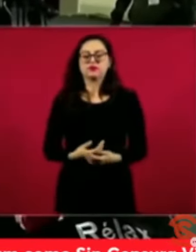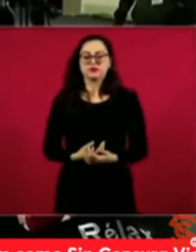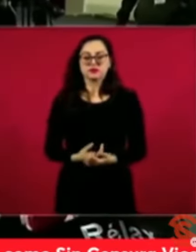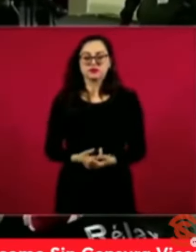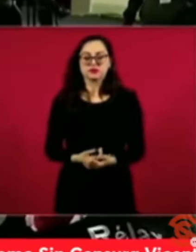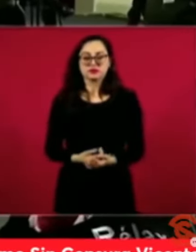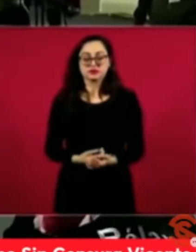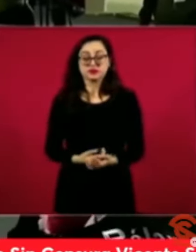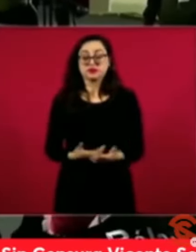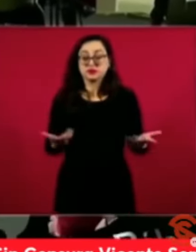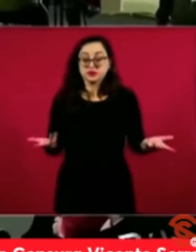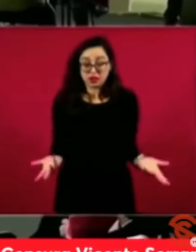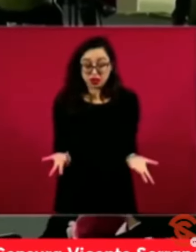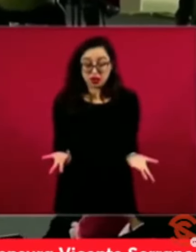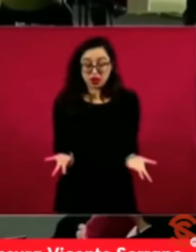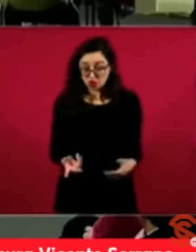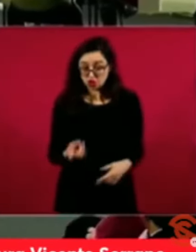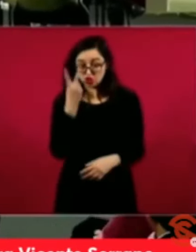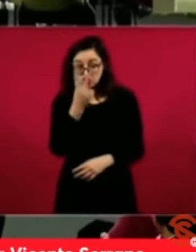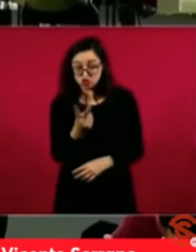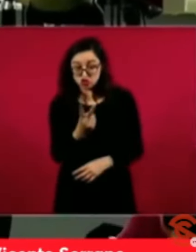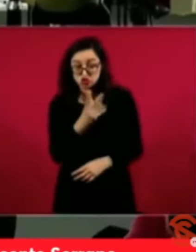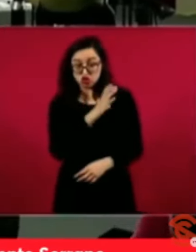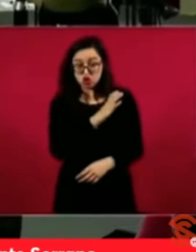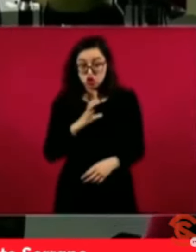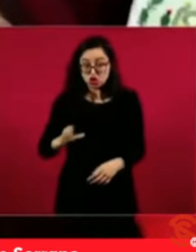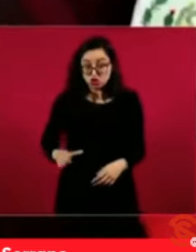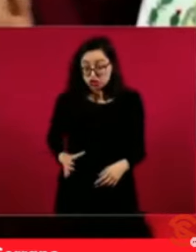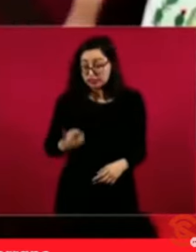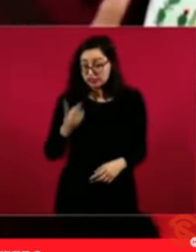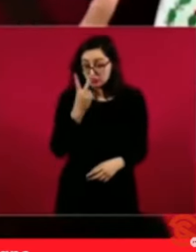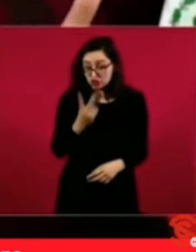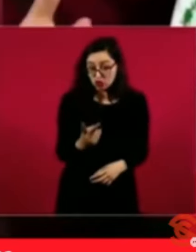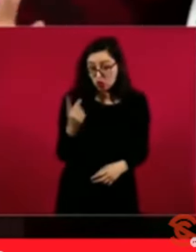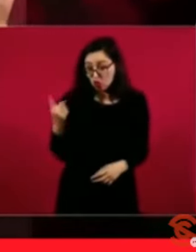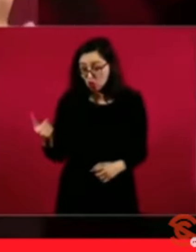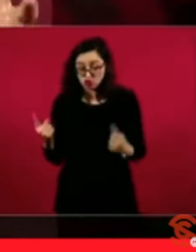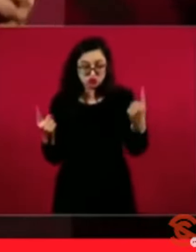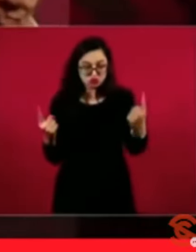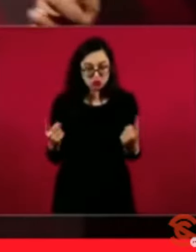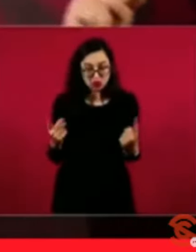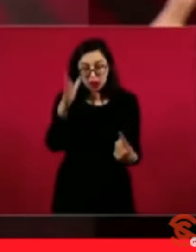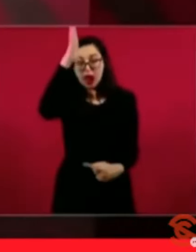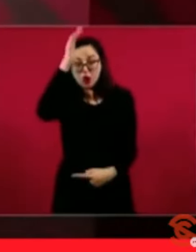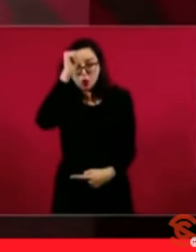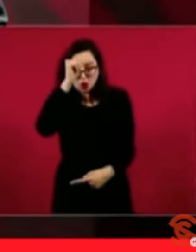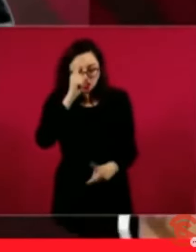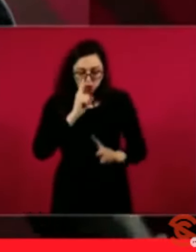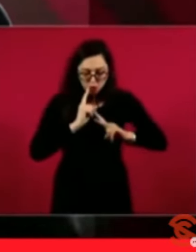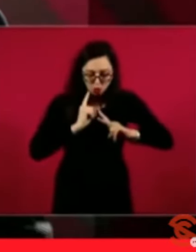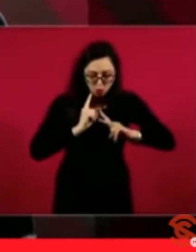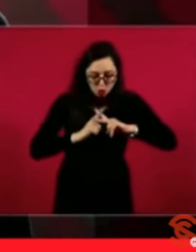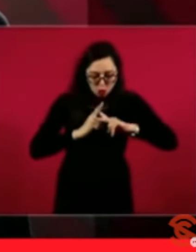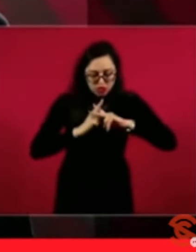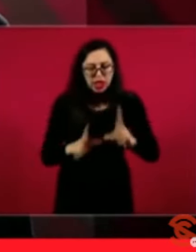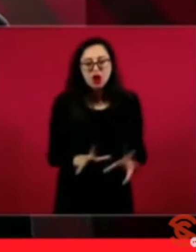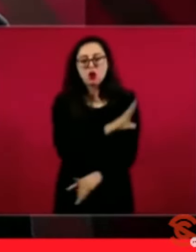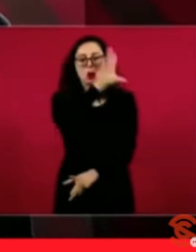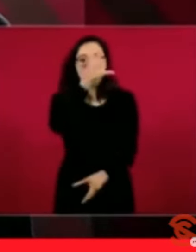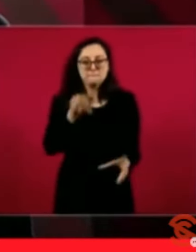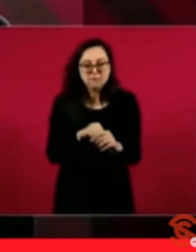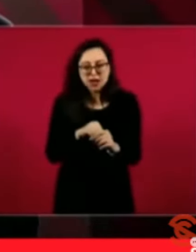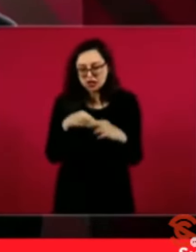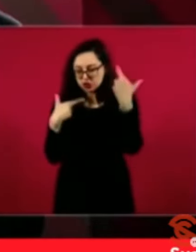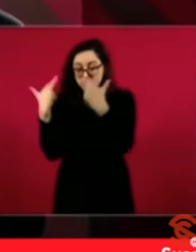Las dos partes que se cuenten todos los votos, que se revisen las actas.